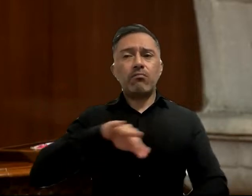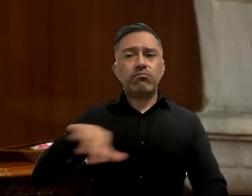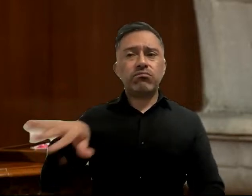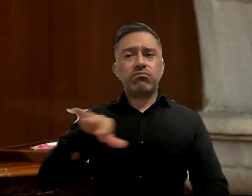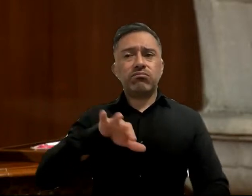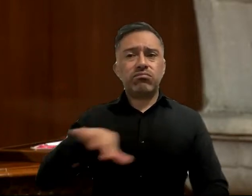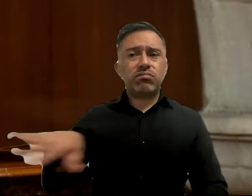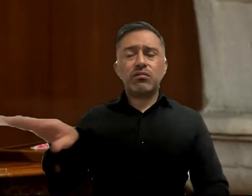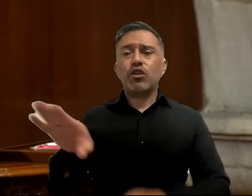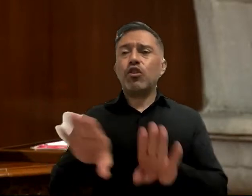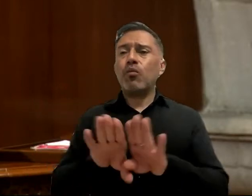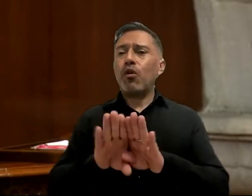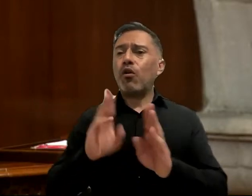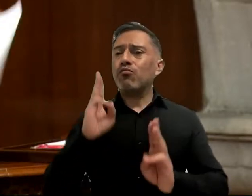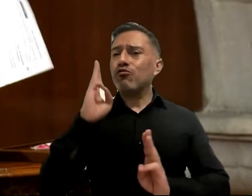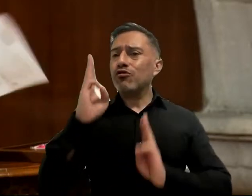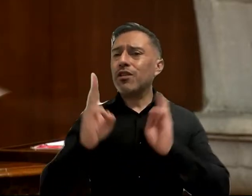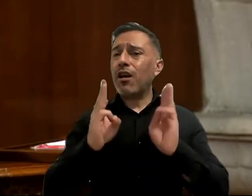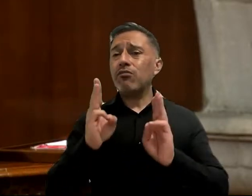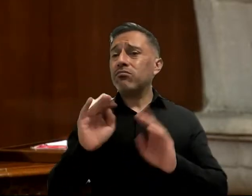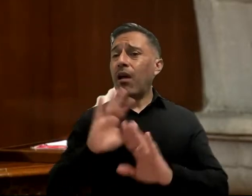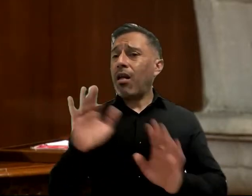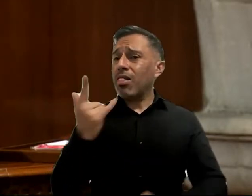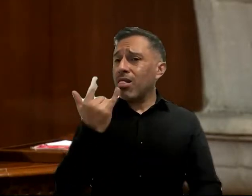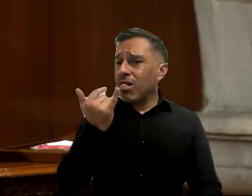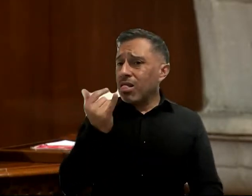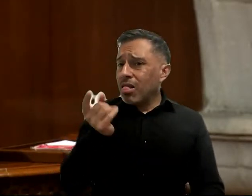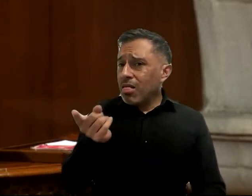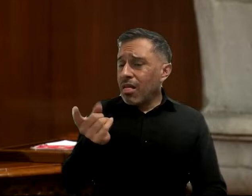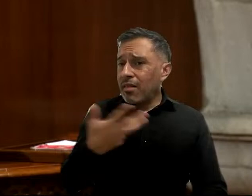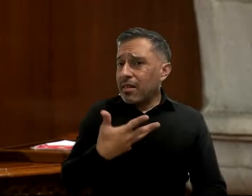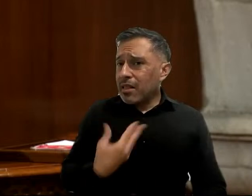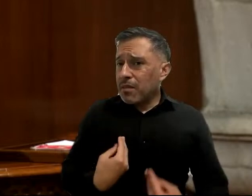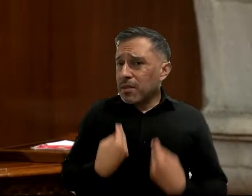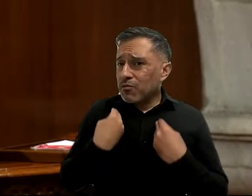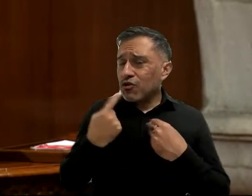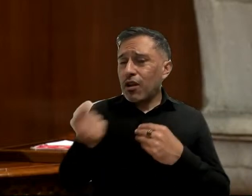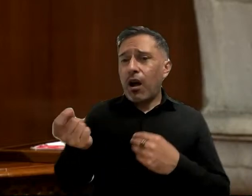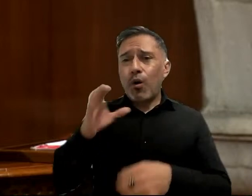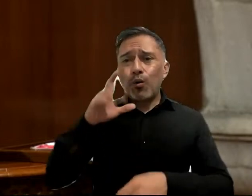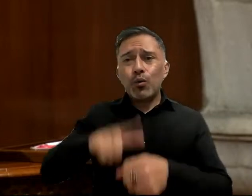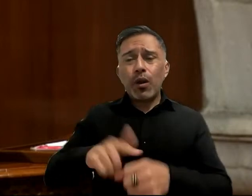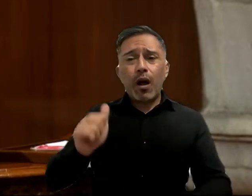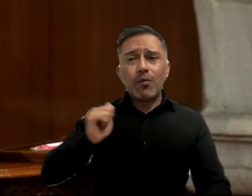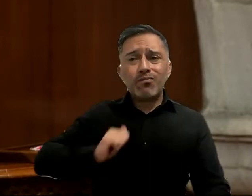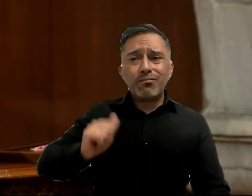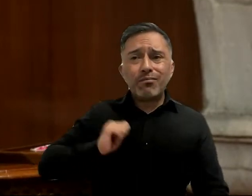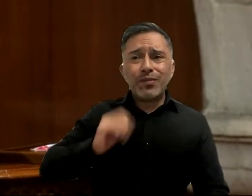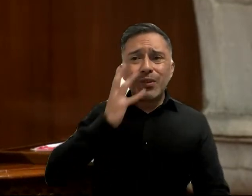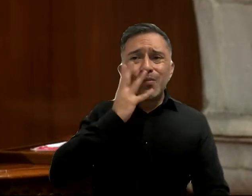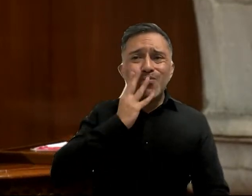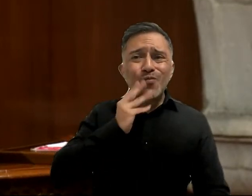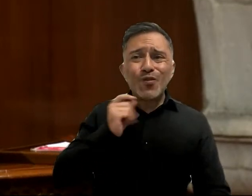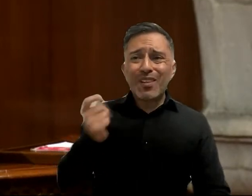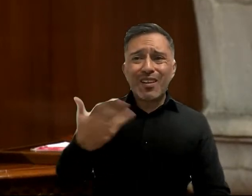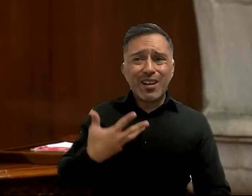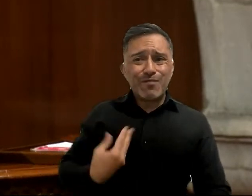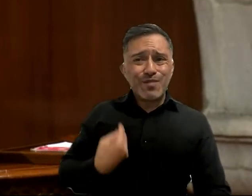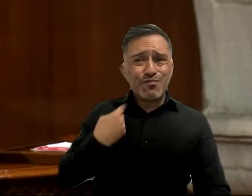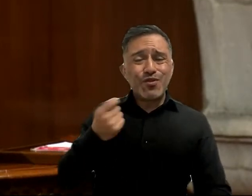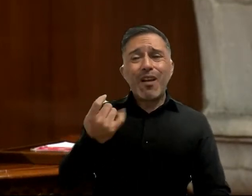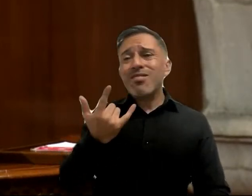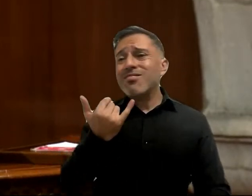en museos vivientes de una cultura que se considera tradicional o folclórica, pero hoy con más fuerza que